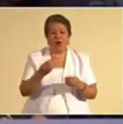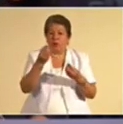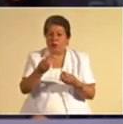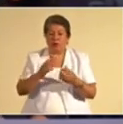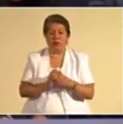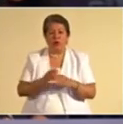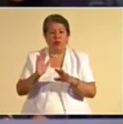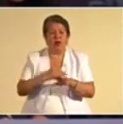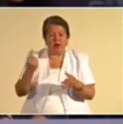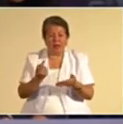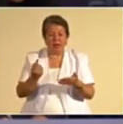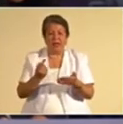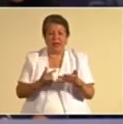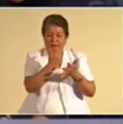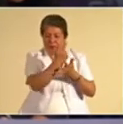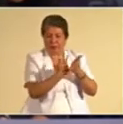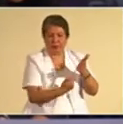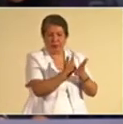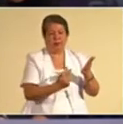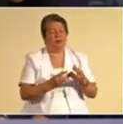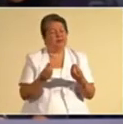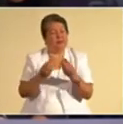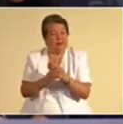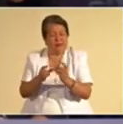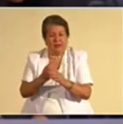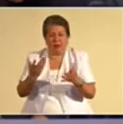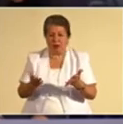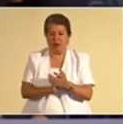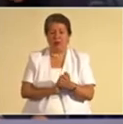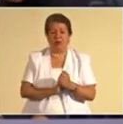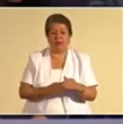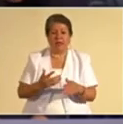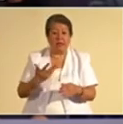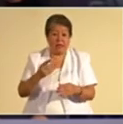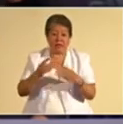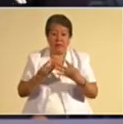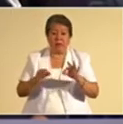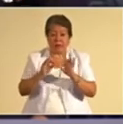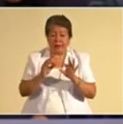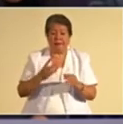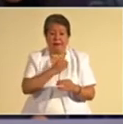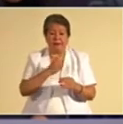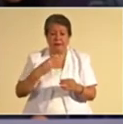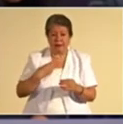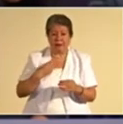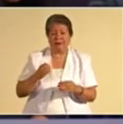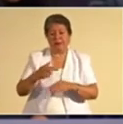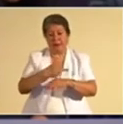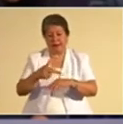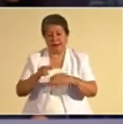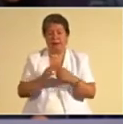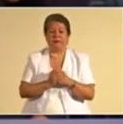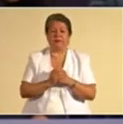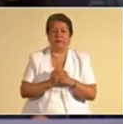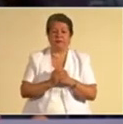gestión de nuevos recursos, tanto públicos como privados, tiene que ser una de las capacidades del presidente municipal, gestionar. Gracias, candidato. Se agotó su